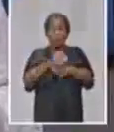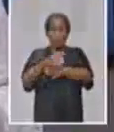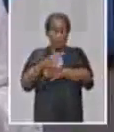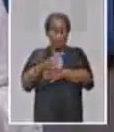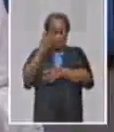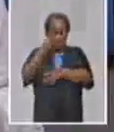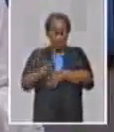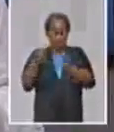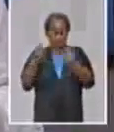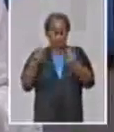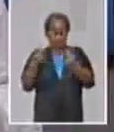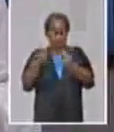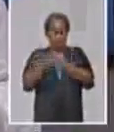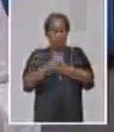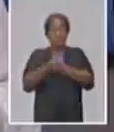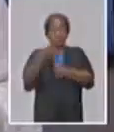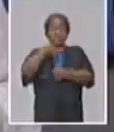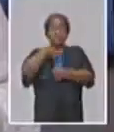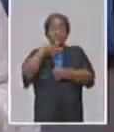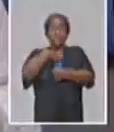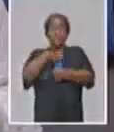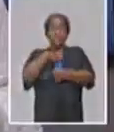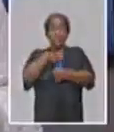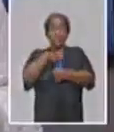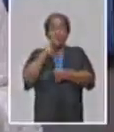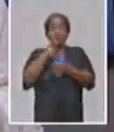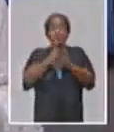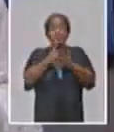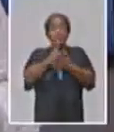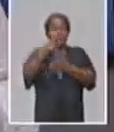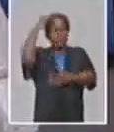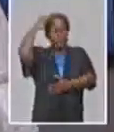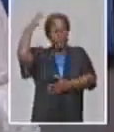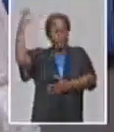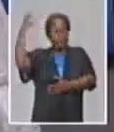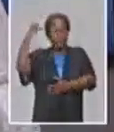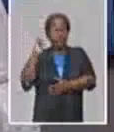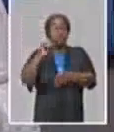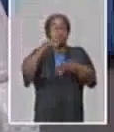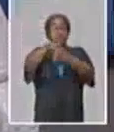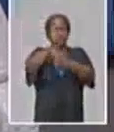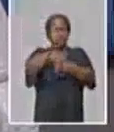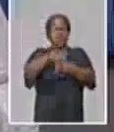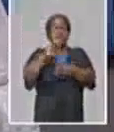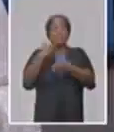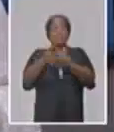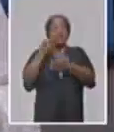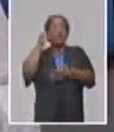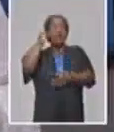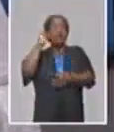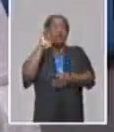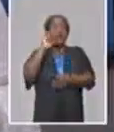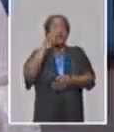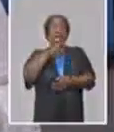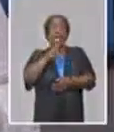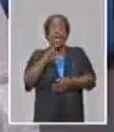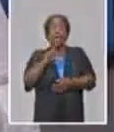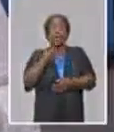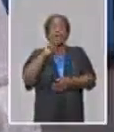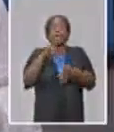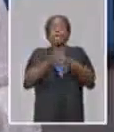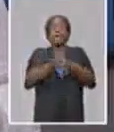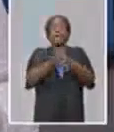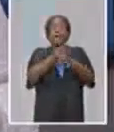vamos a tener o tenemos y vamos a tener la empresa estatal e incluye la empresa filial la micro pequeña y mediana empresa